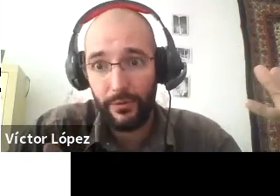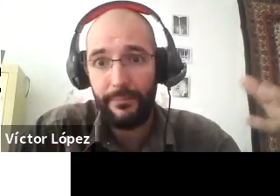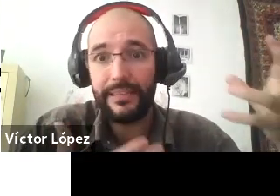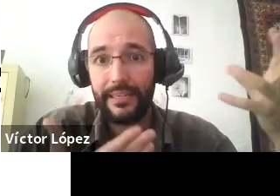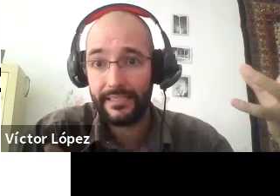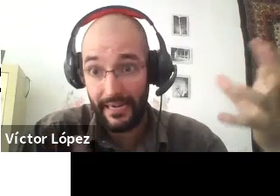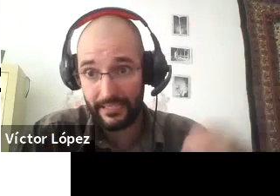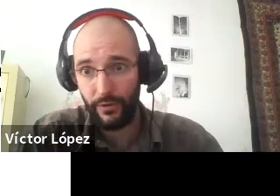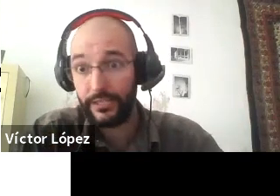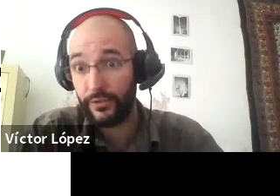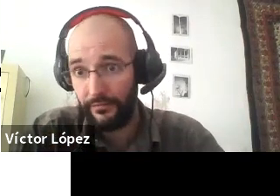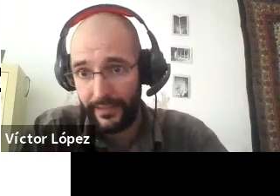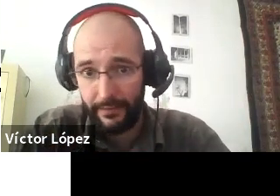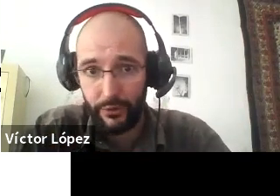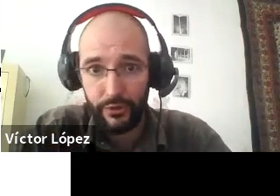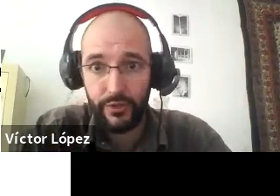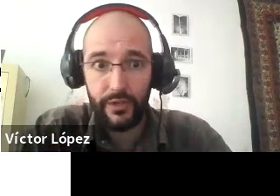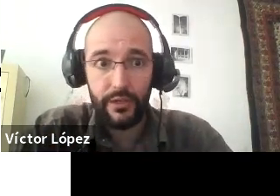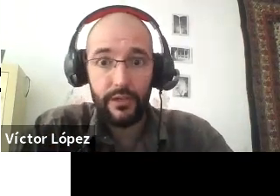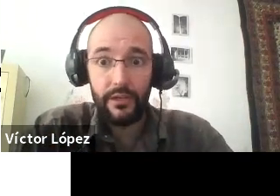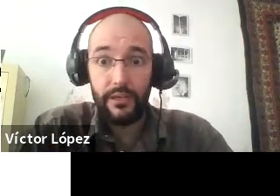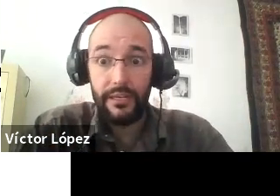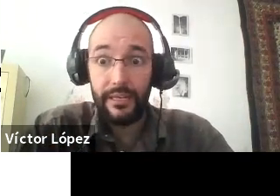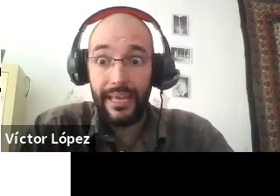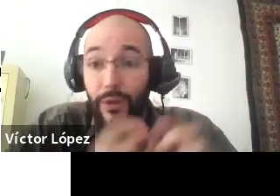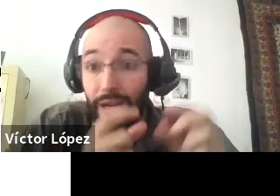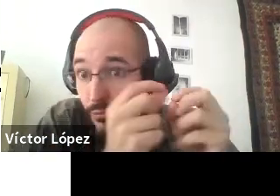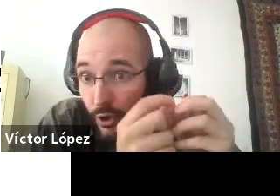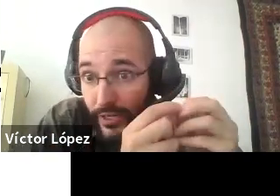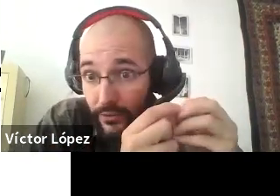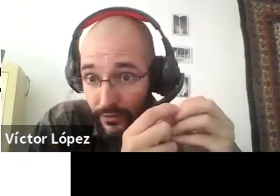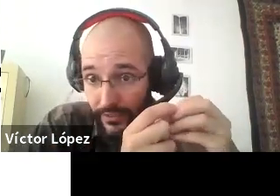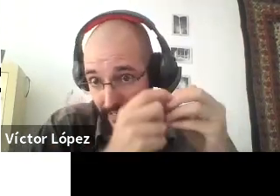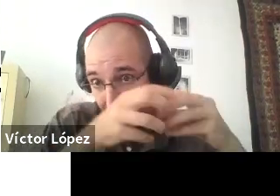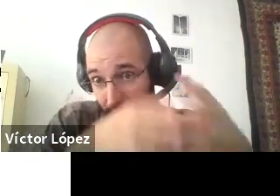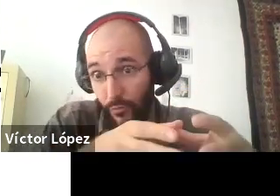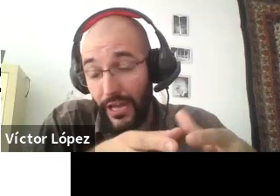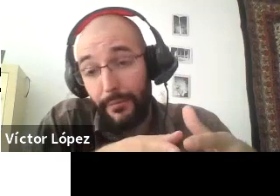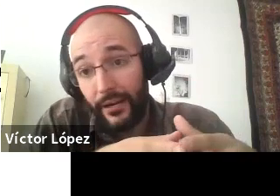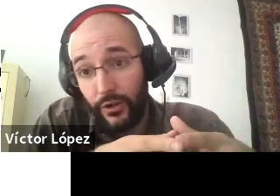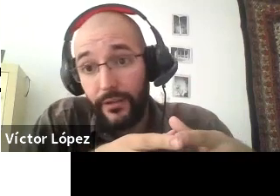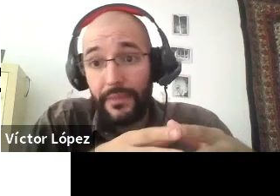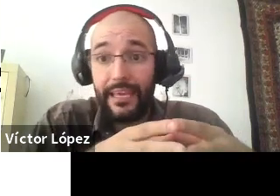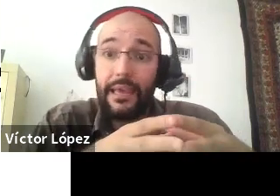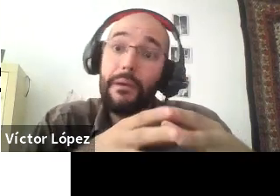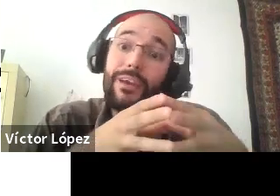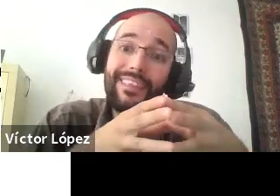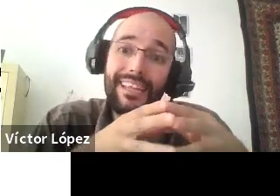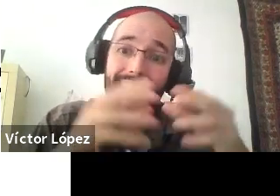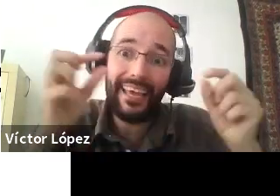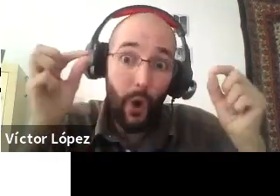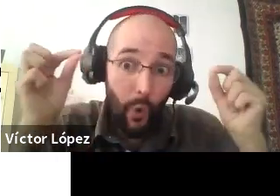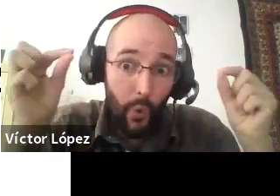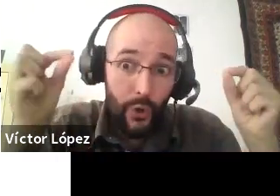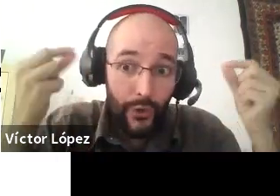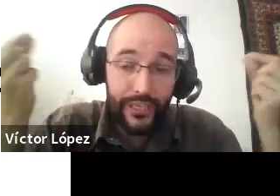estas problemáticas a las cuales nos enfrentamos. En un caso muy concreto, que es en el que yo voy a hablar hoy, me voy a